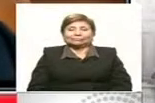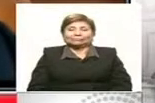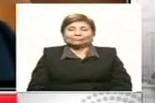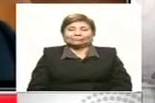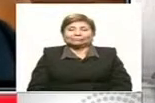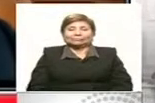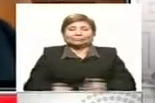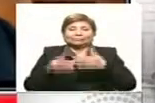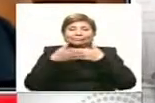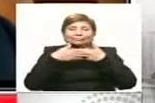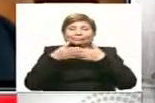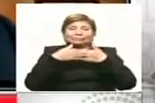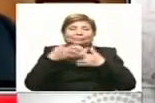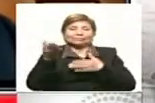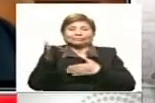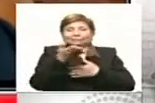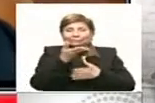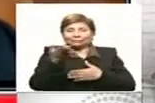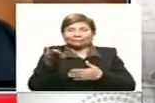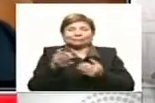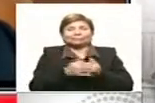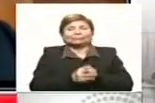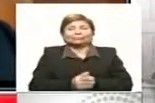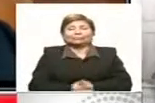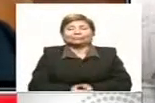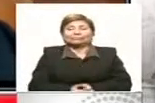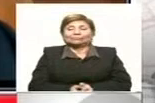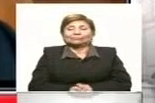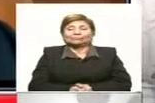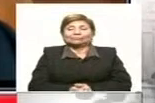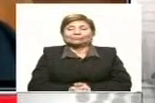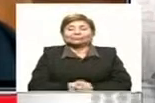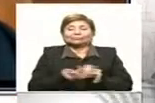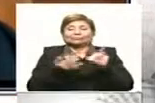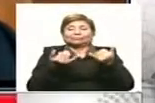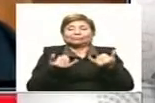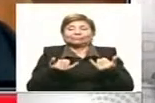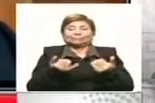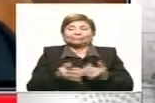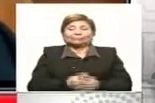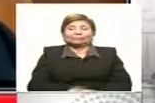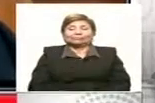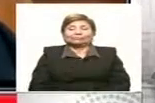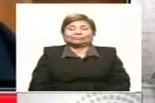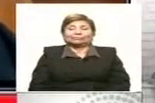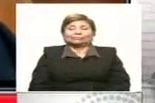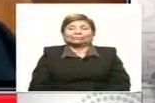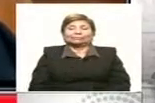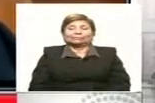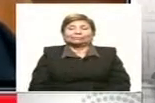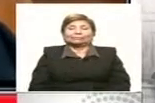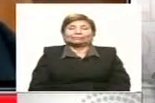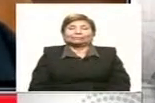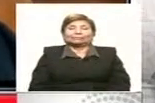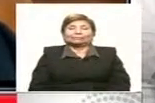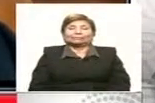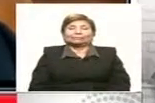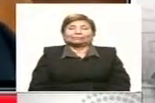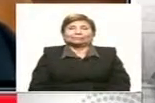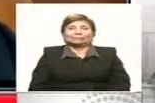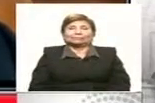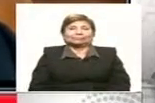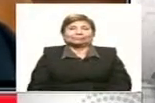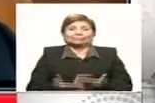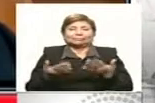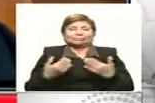el acercamiento que tienen hacia ustedes, hoy día no tienen